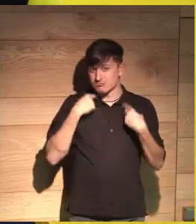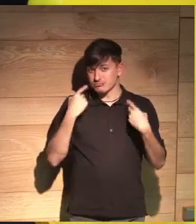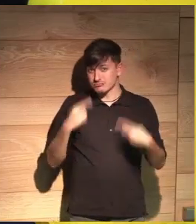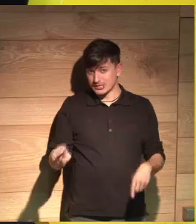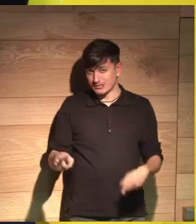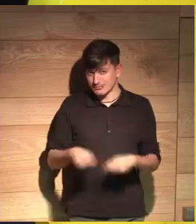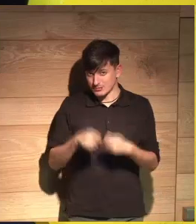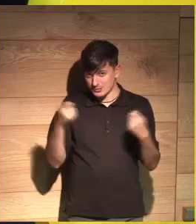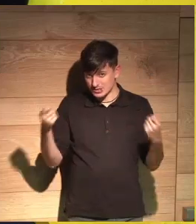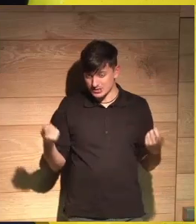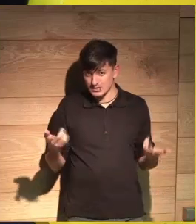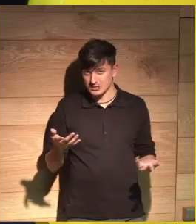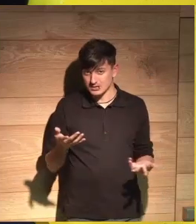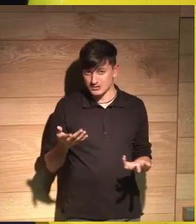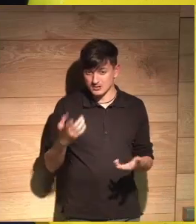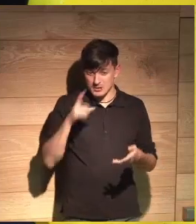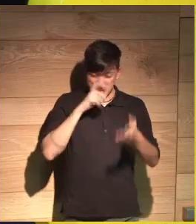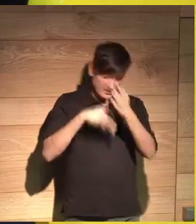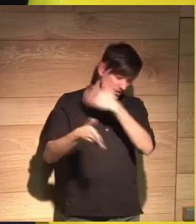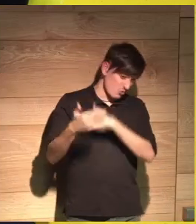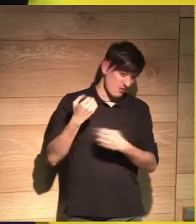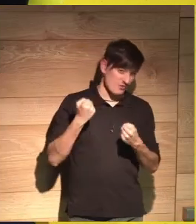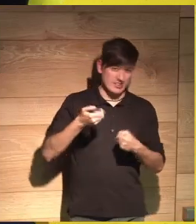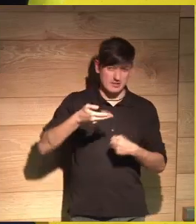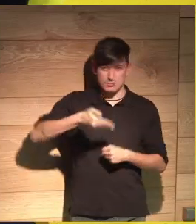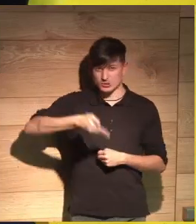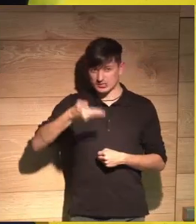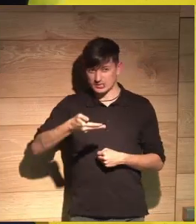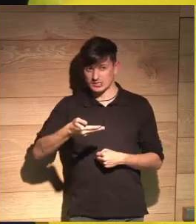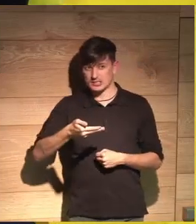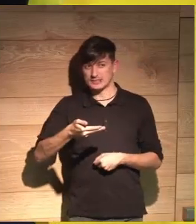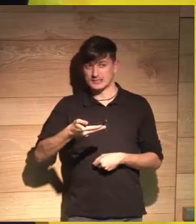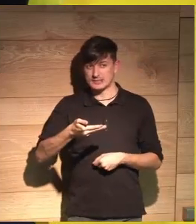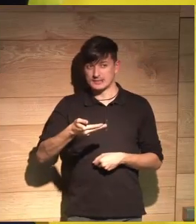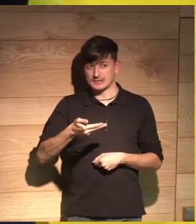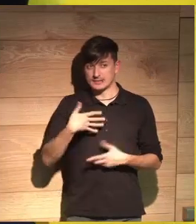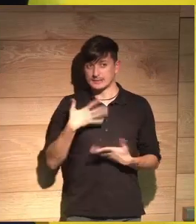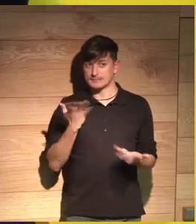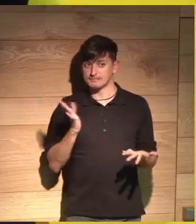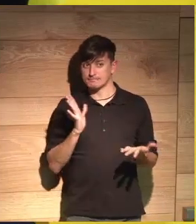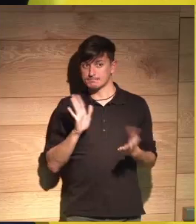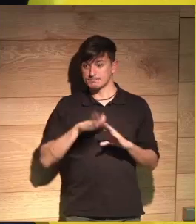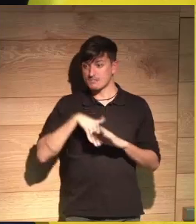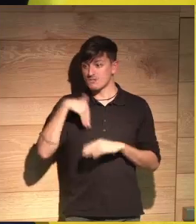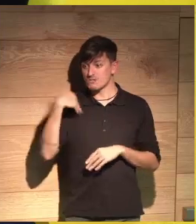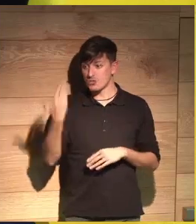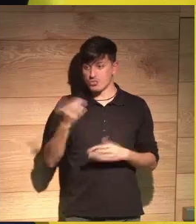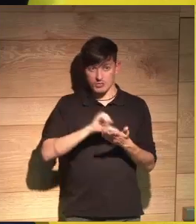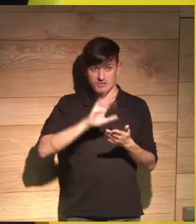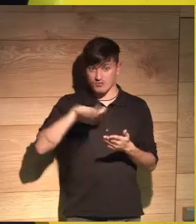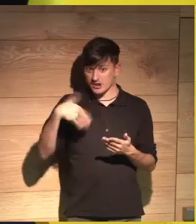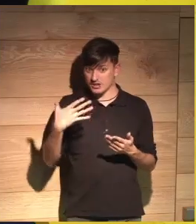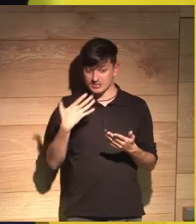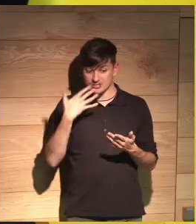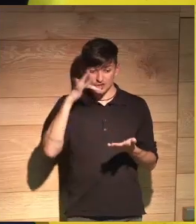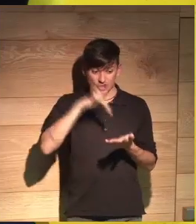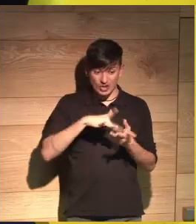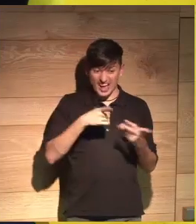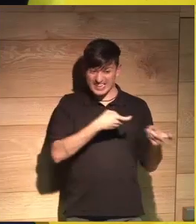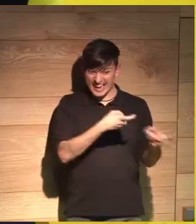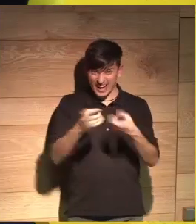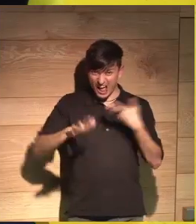fuerza muy importantes en el pasado que nos pone más afuera de la ciudad es las guerras pondría en guerras todos fueron de las